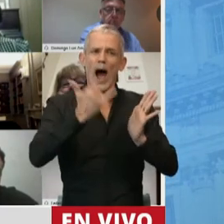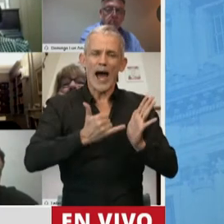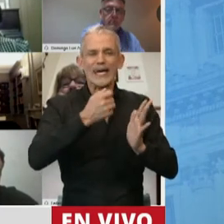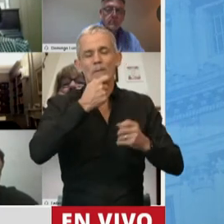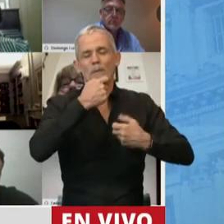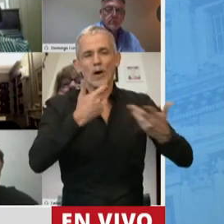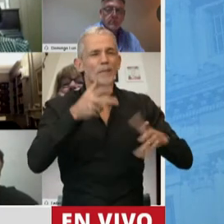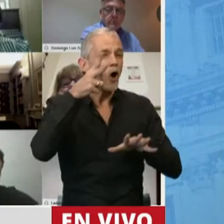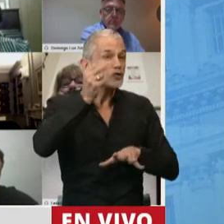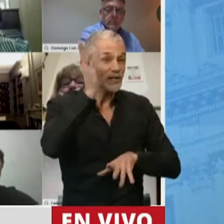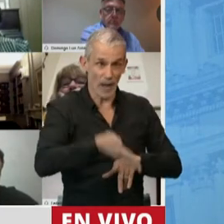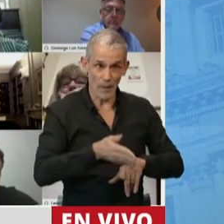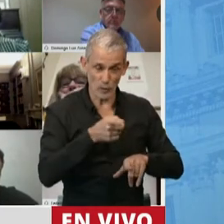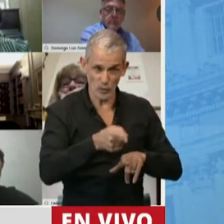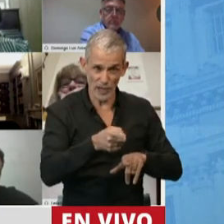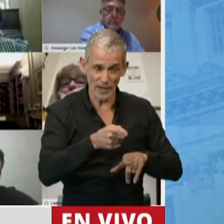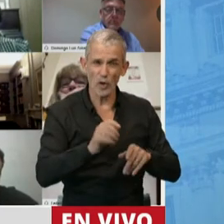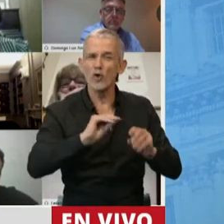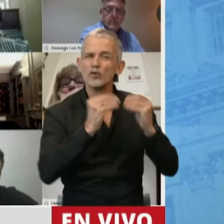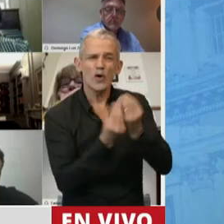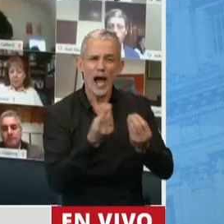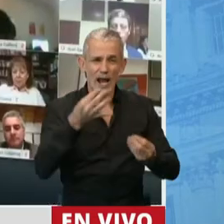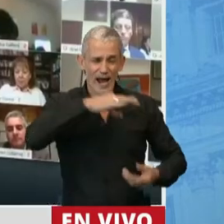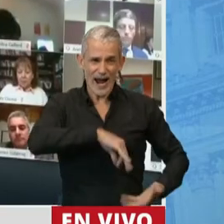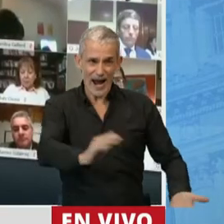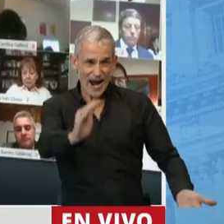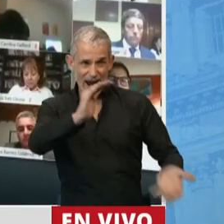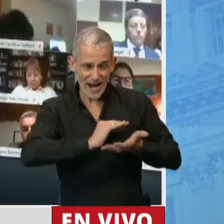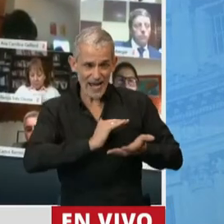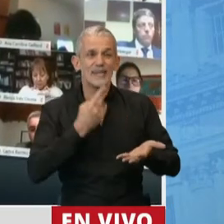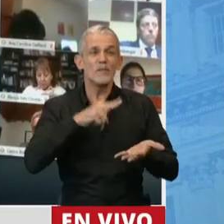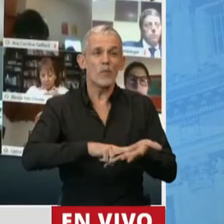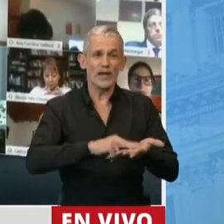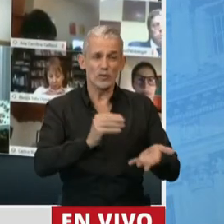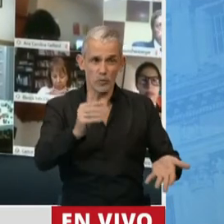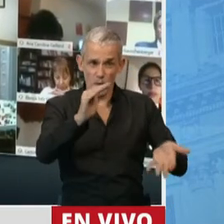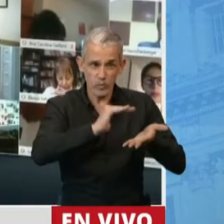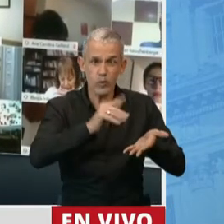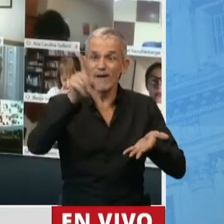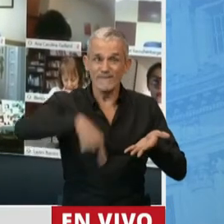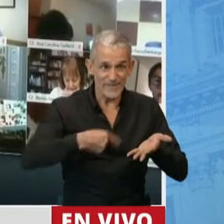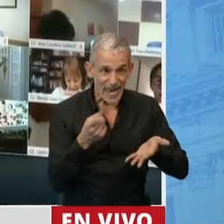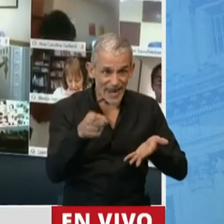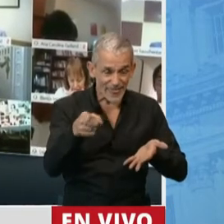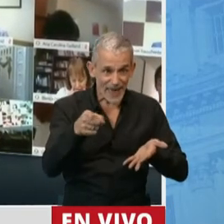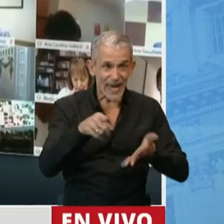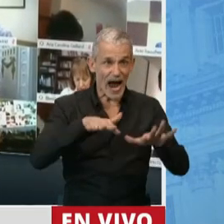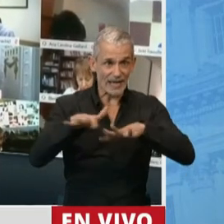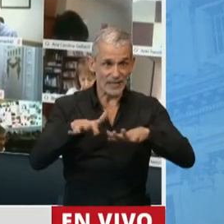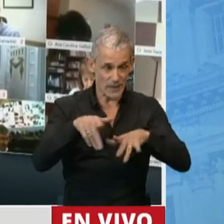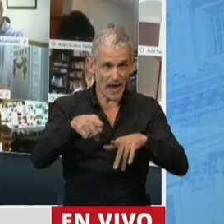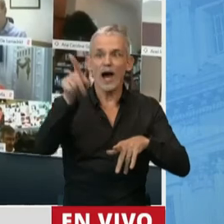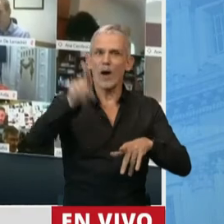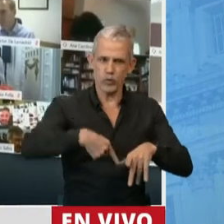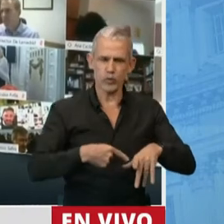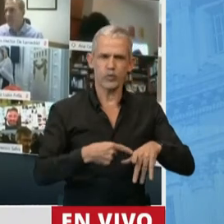menos el 80% del total de las ganancias sujetas a impuesto provienen de la actividad promovida,